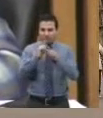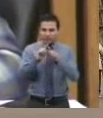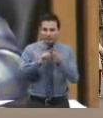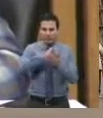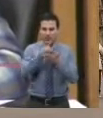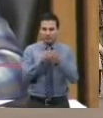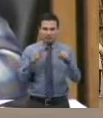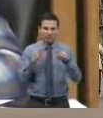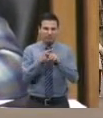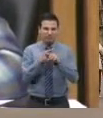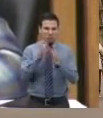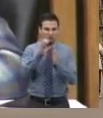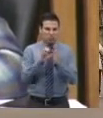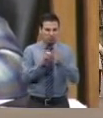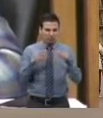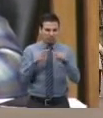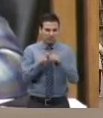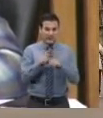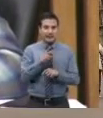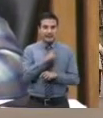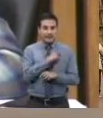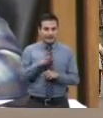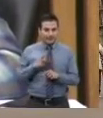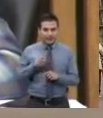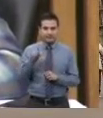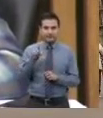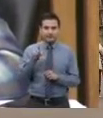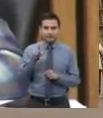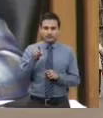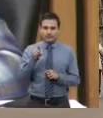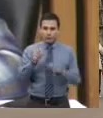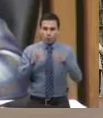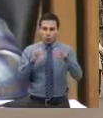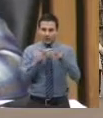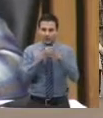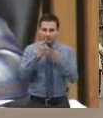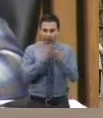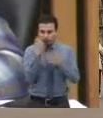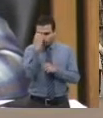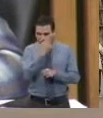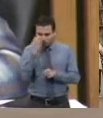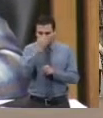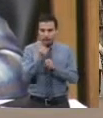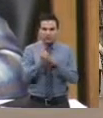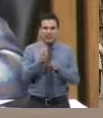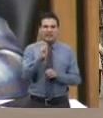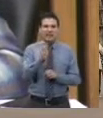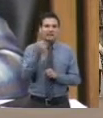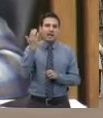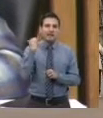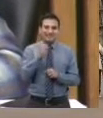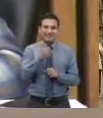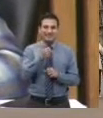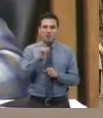inconstitucionales que deberían de ser materia de un análisis por la unidad de fiscalización de este instituto. Me refiero a lo ocurrido el